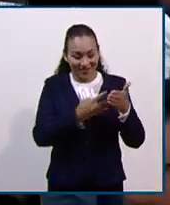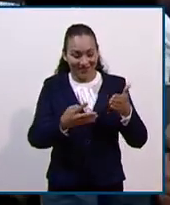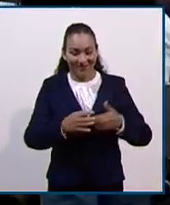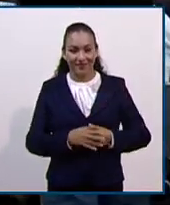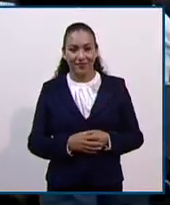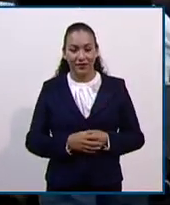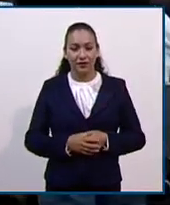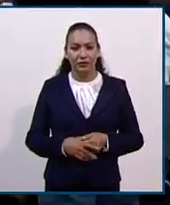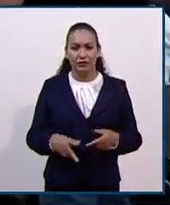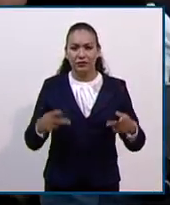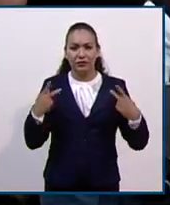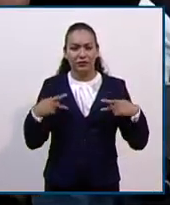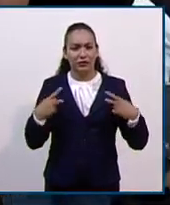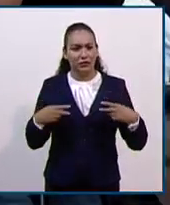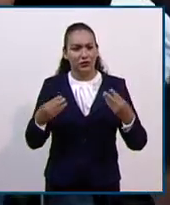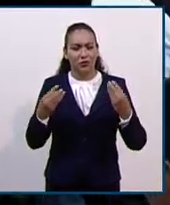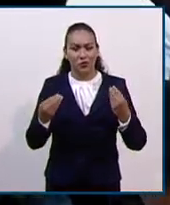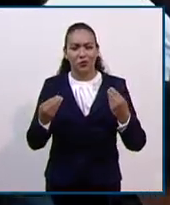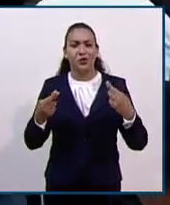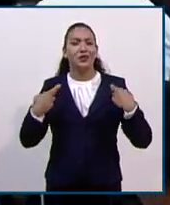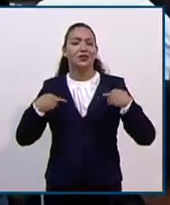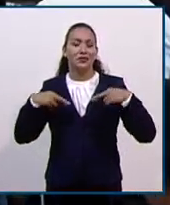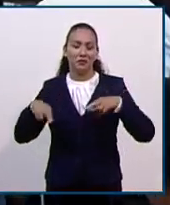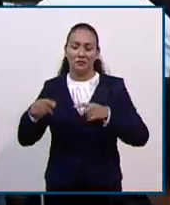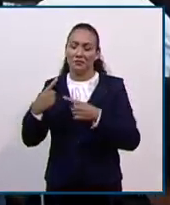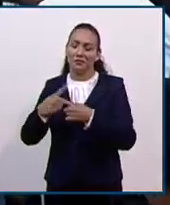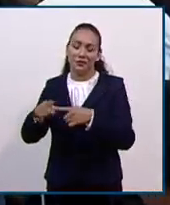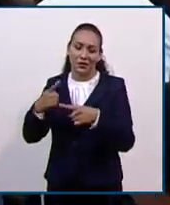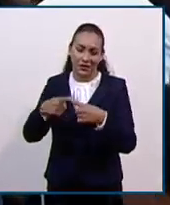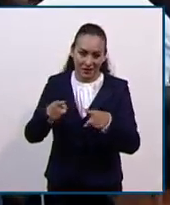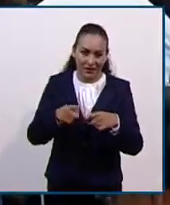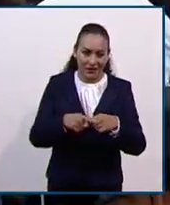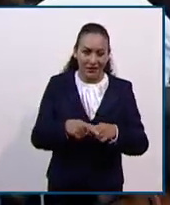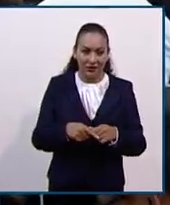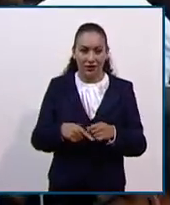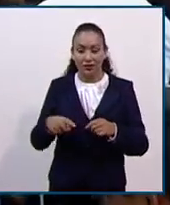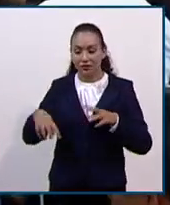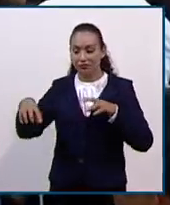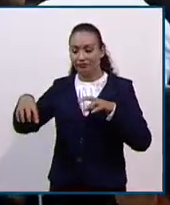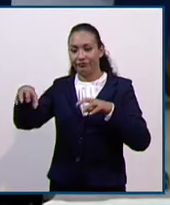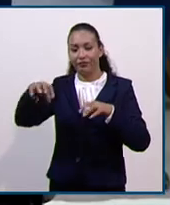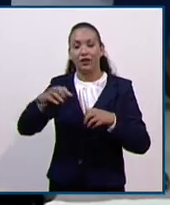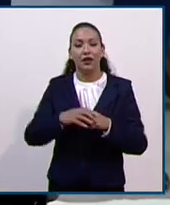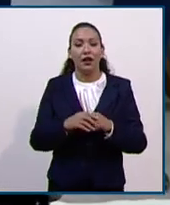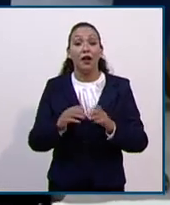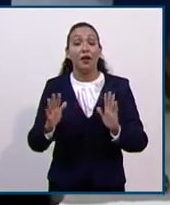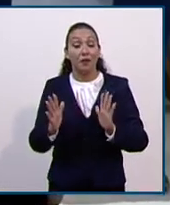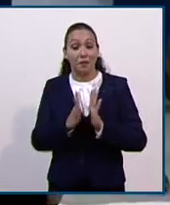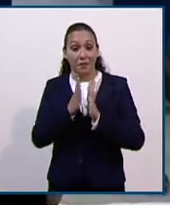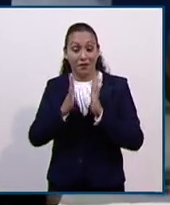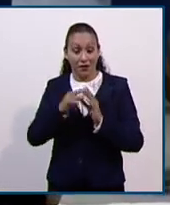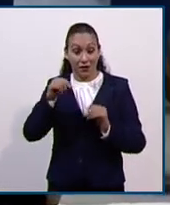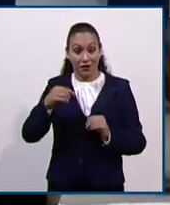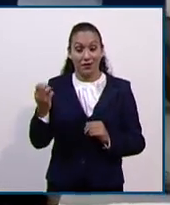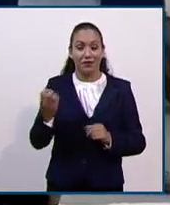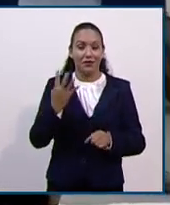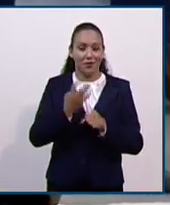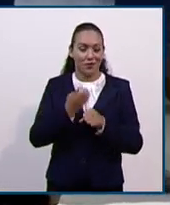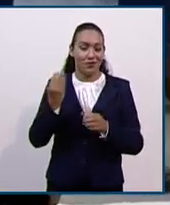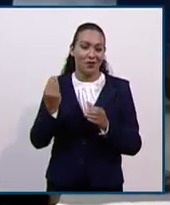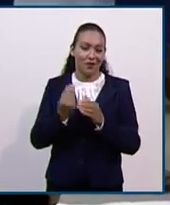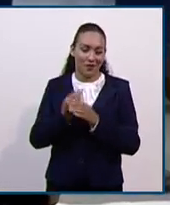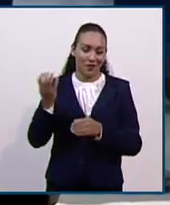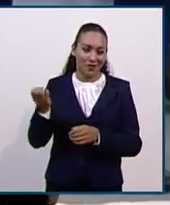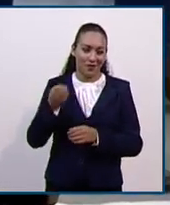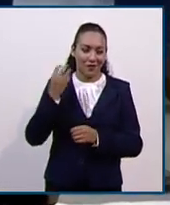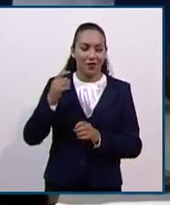Cientos de personas, representantes de la academia, organizaciones civiles y autoridades de diversos niveles de gobierno participaron en la cuarta sesión del